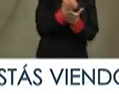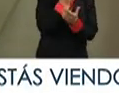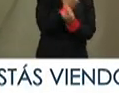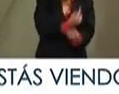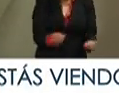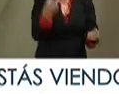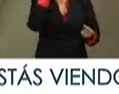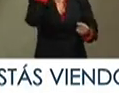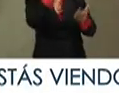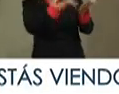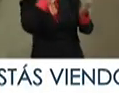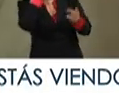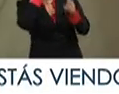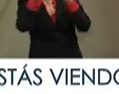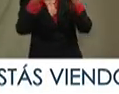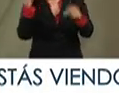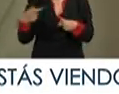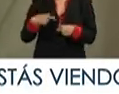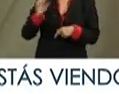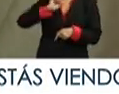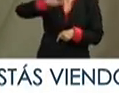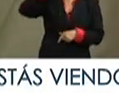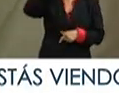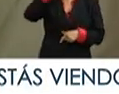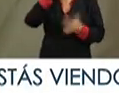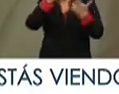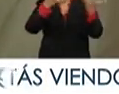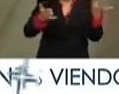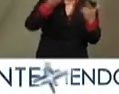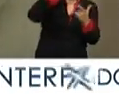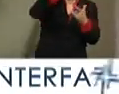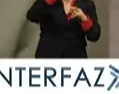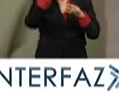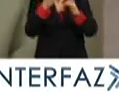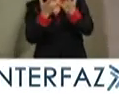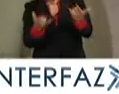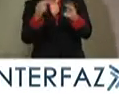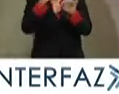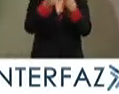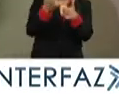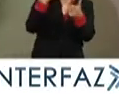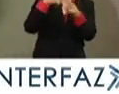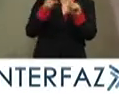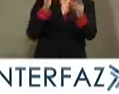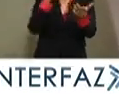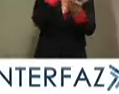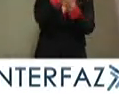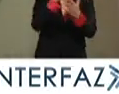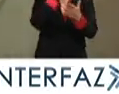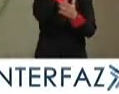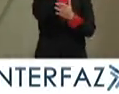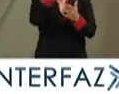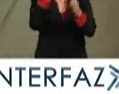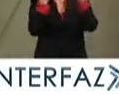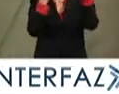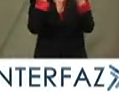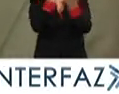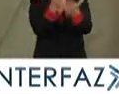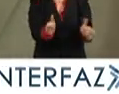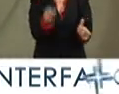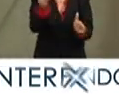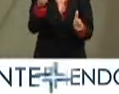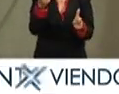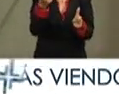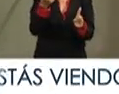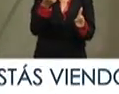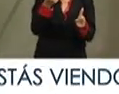público infantil hasta gente especialista en historia del arte, artistas plásticos, etc. Es una exposición que